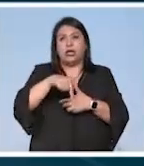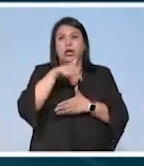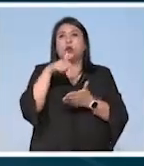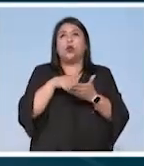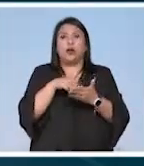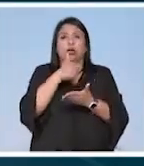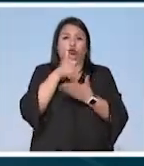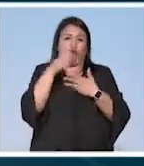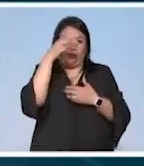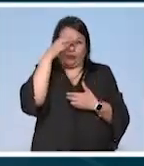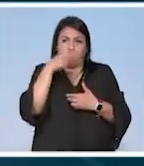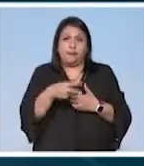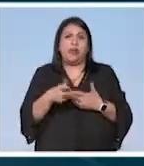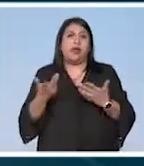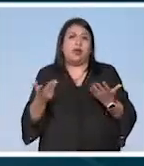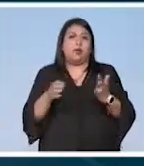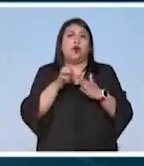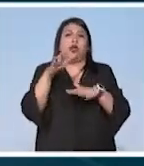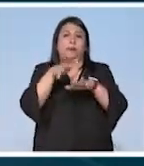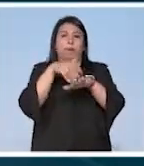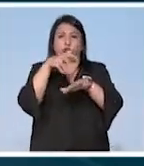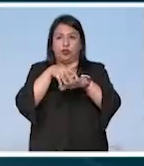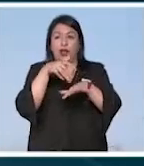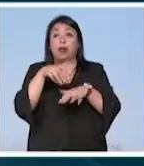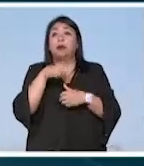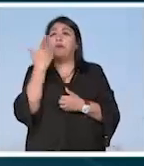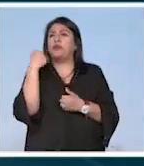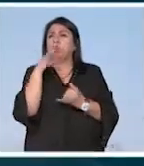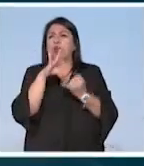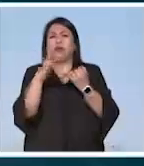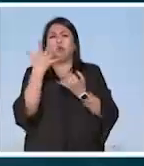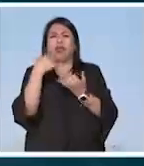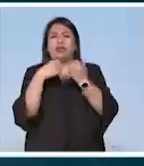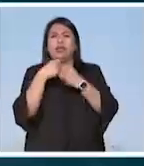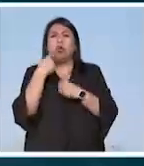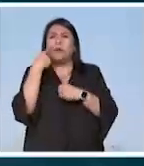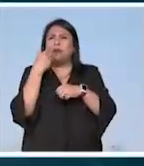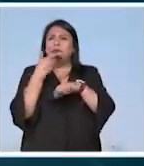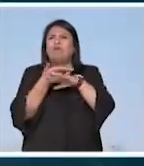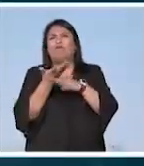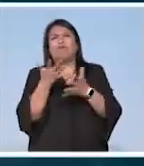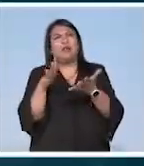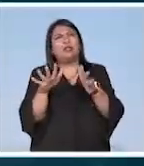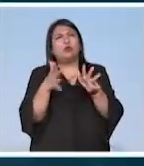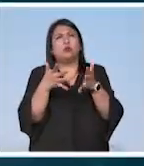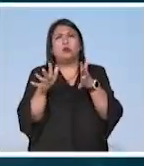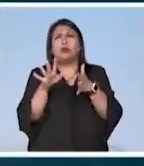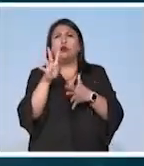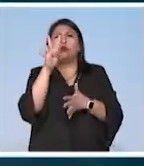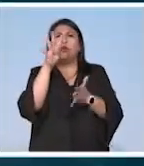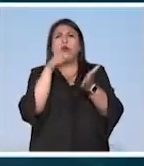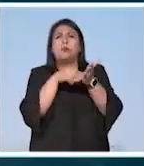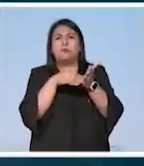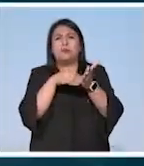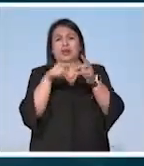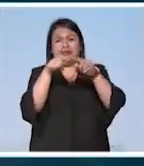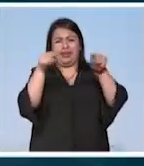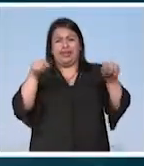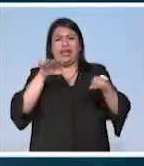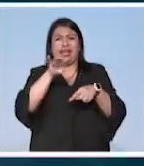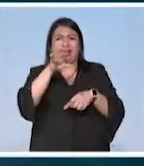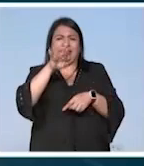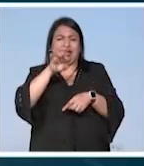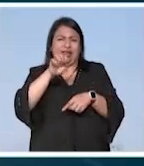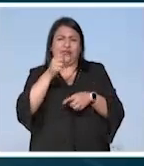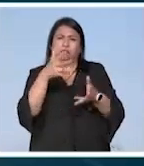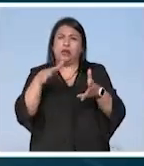territorios de la Ciudad de México, ¿no?, en el caso de Tlalpan. En los últimos 10 años se han visto afectadas alrededor de 4.000 hectáreas más o menos,